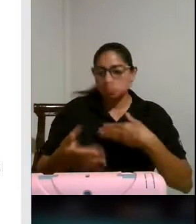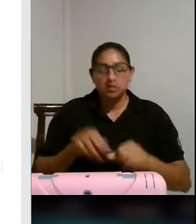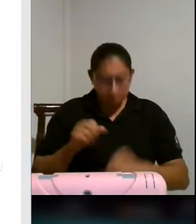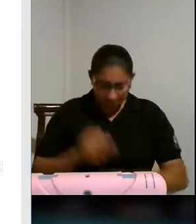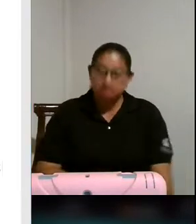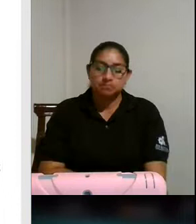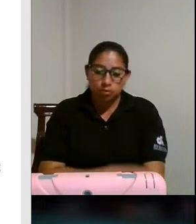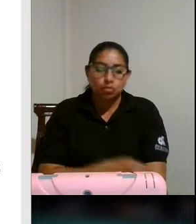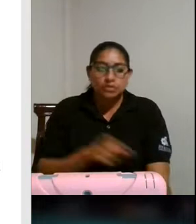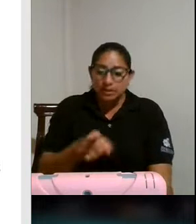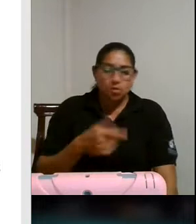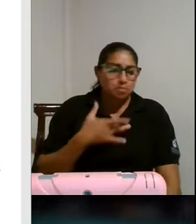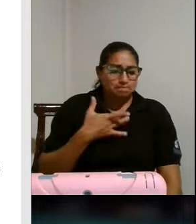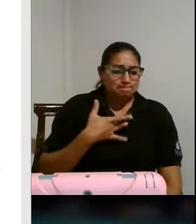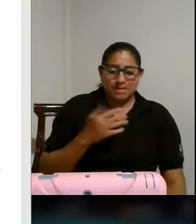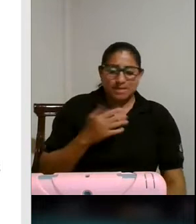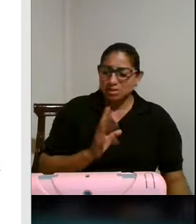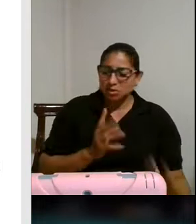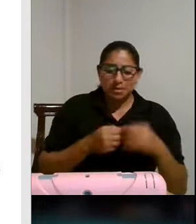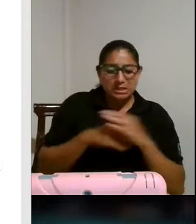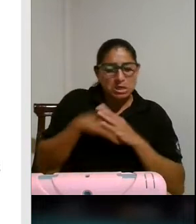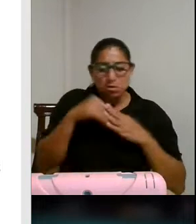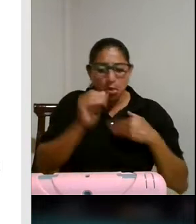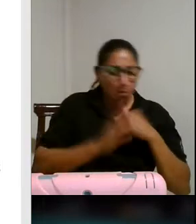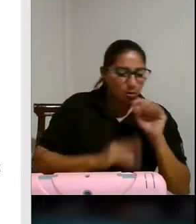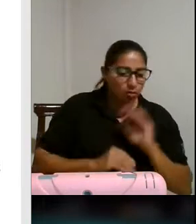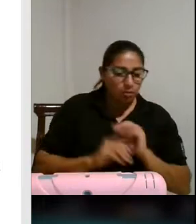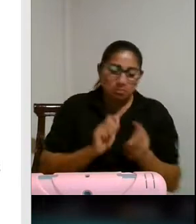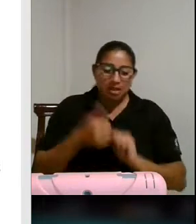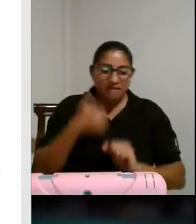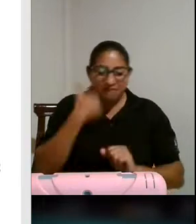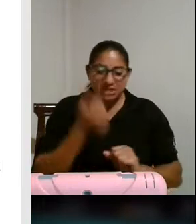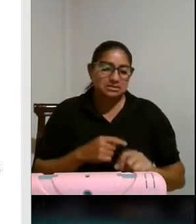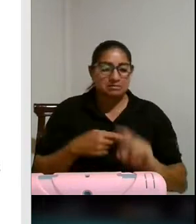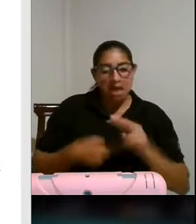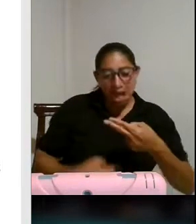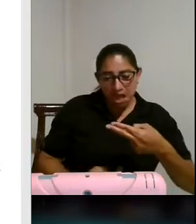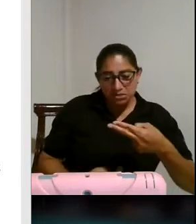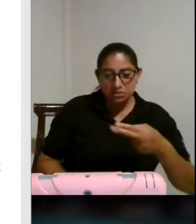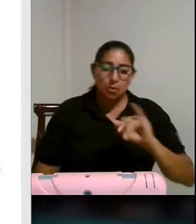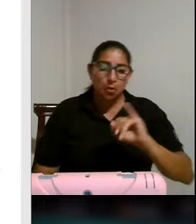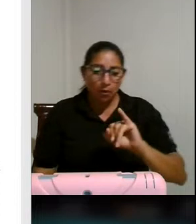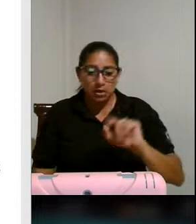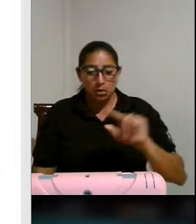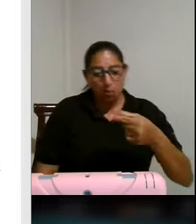Aquí obtenemos esta parte que está acá. ¿Estamos claros? Sí, está ahí.